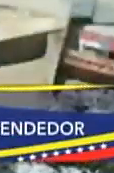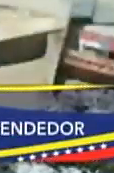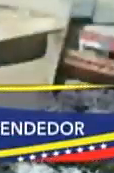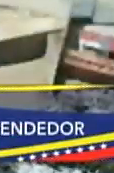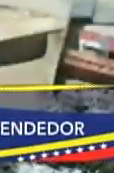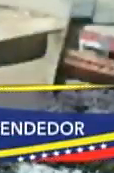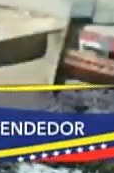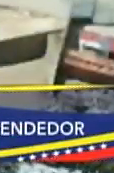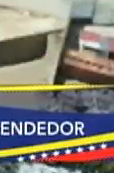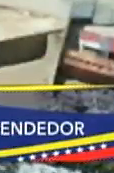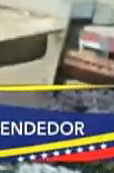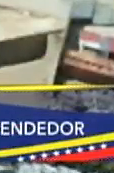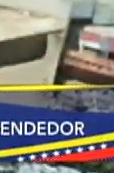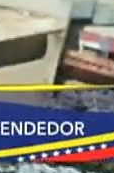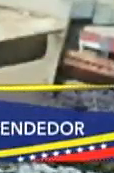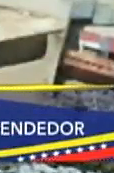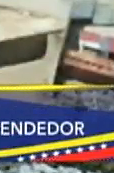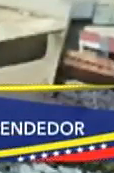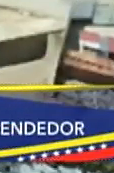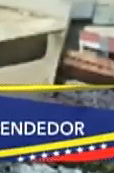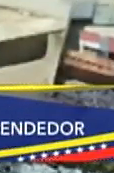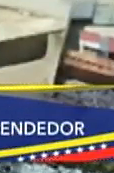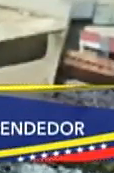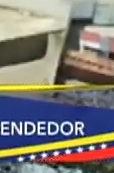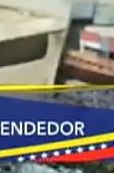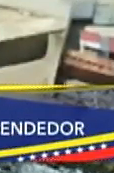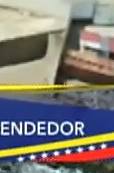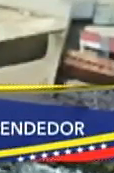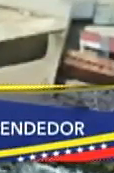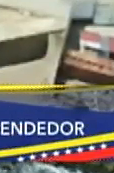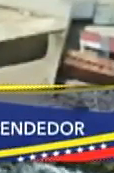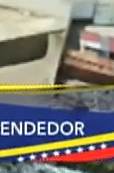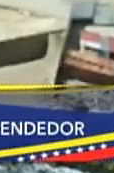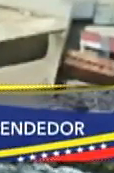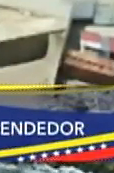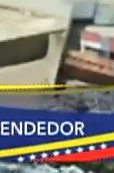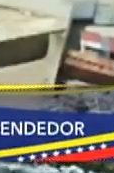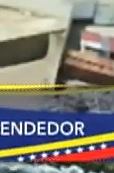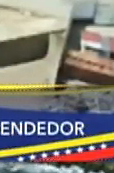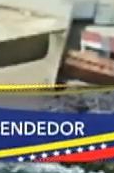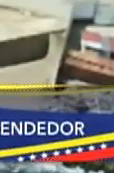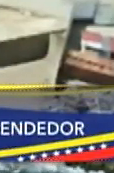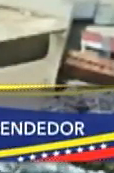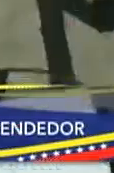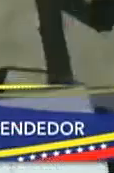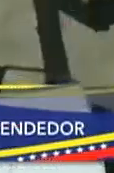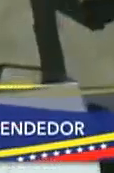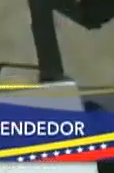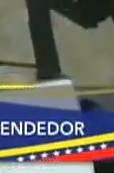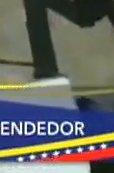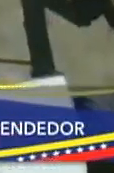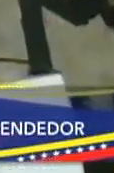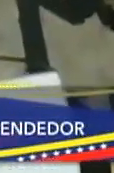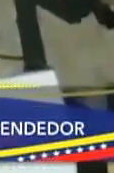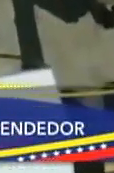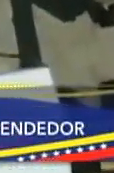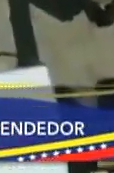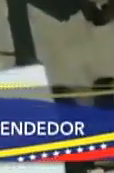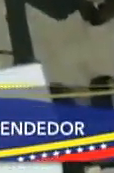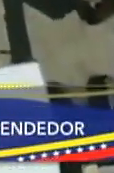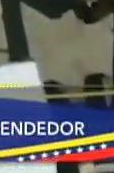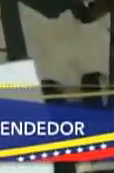esta importante entidad como lo es el estado La Guaira, y que nos trae mucha historia en relación a lo que es